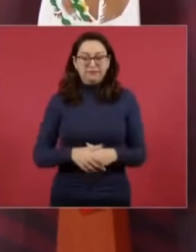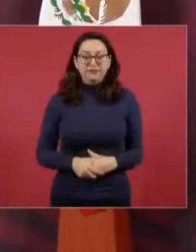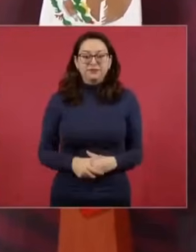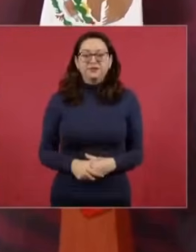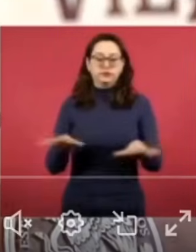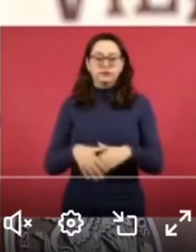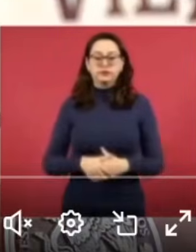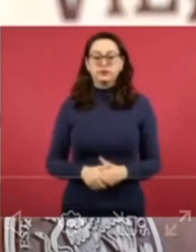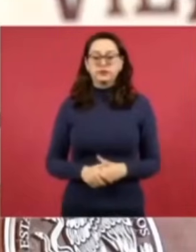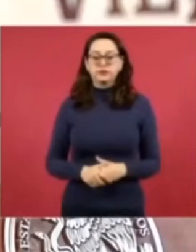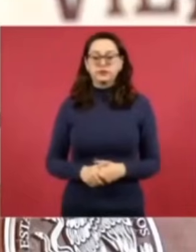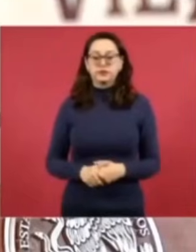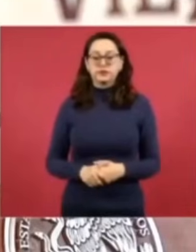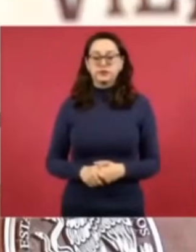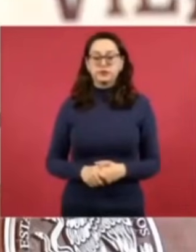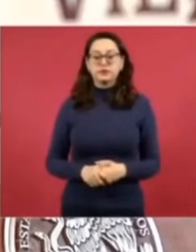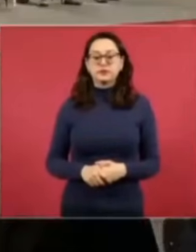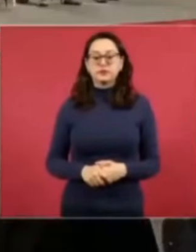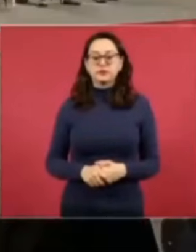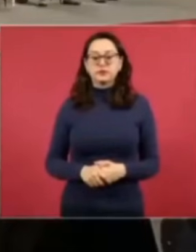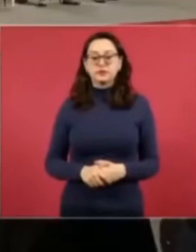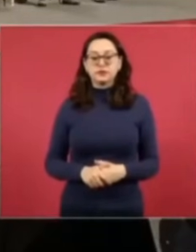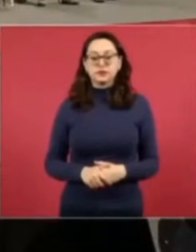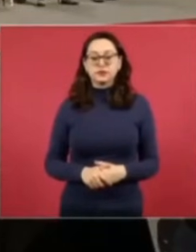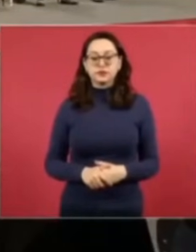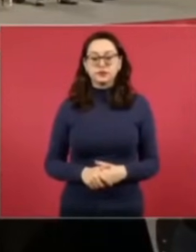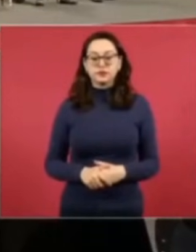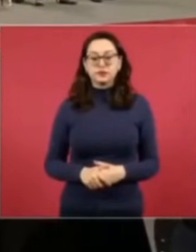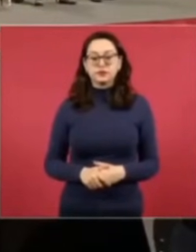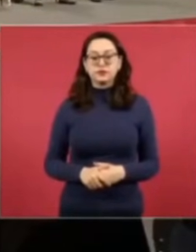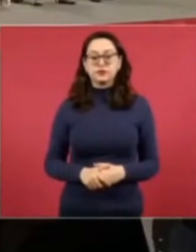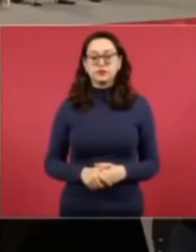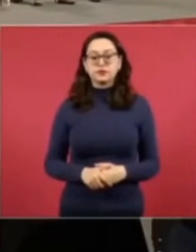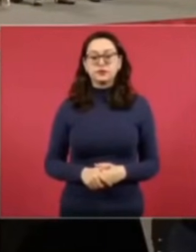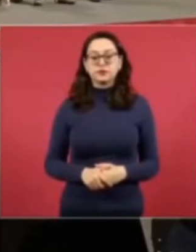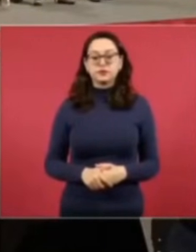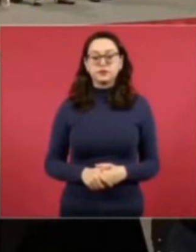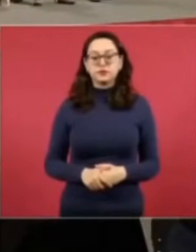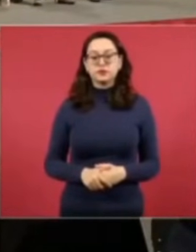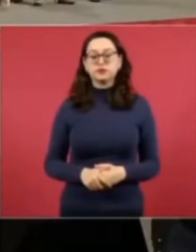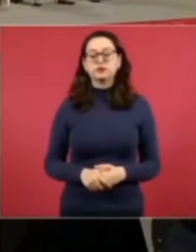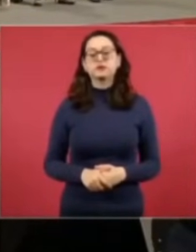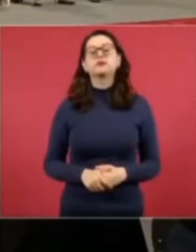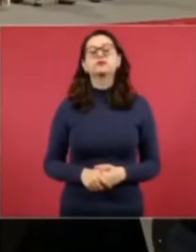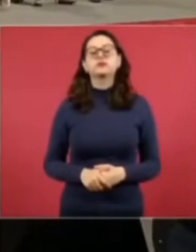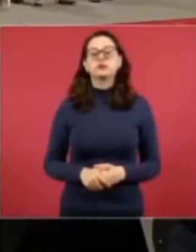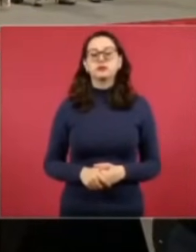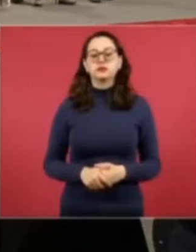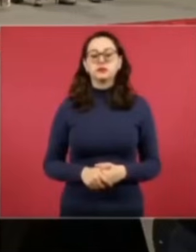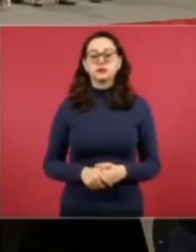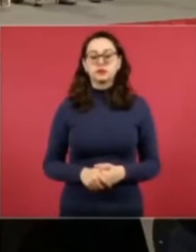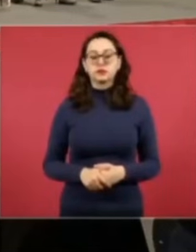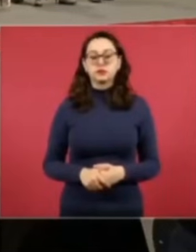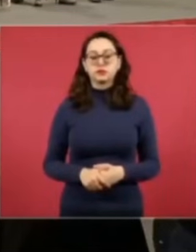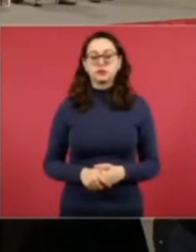introduzco. Vamos a escuchar al secretario de Salud, Jorge Alcocer. Vamos